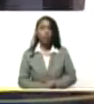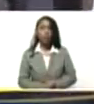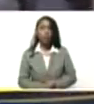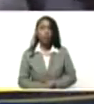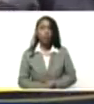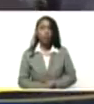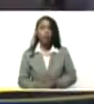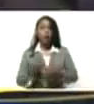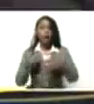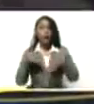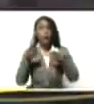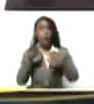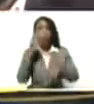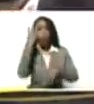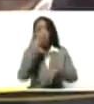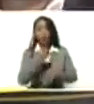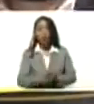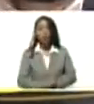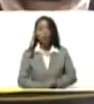a unos jóvenes